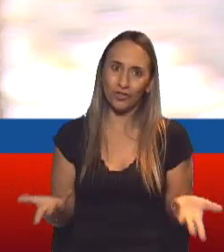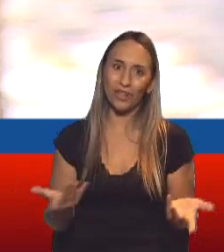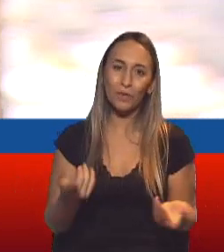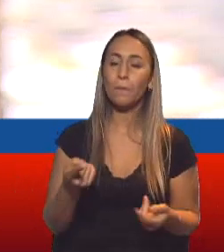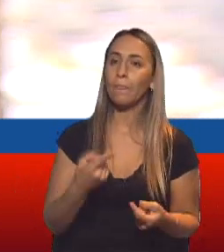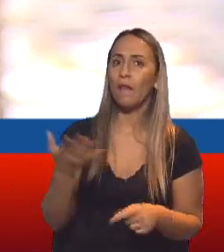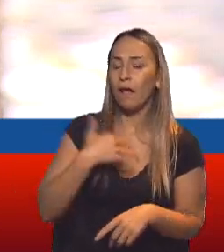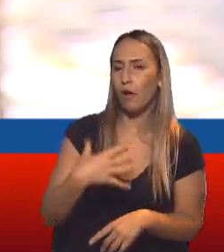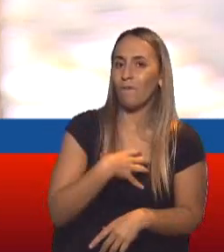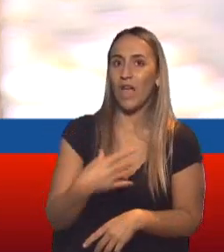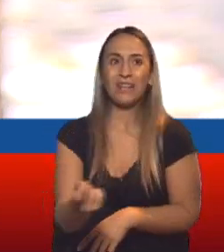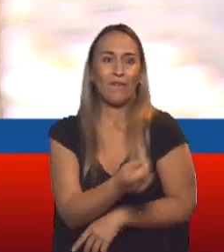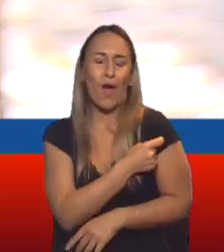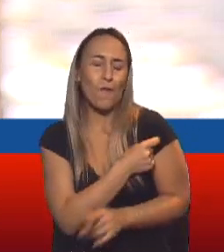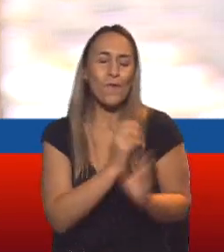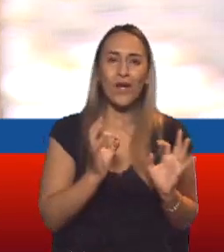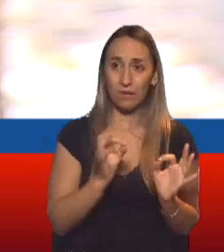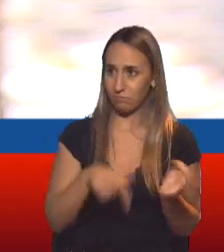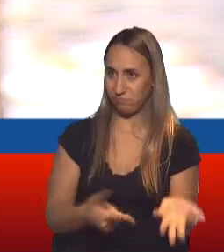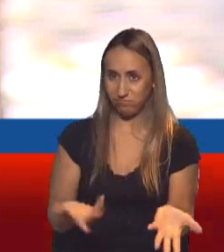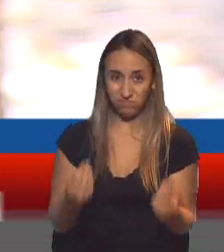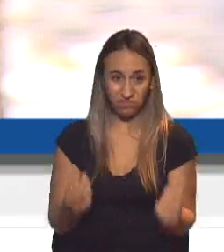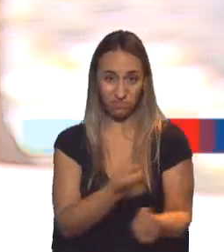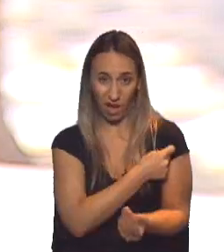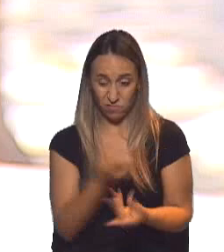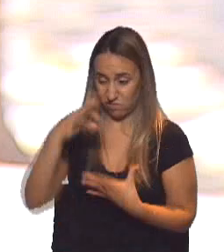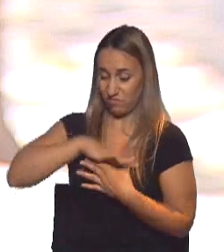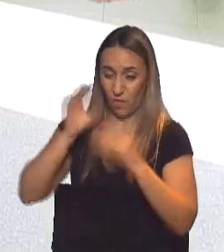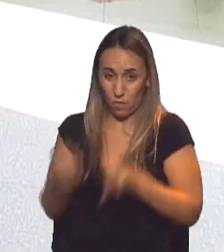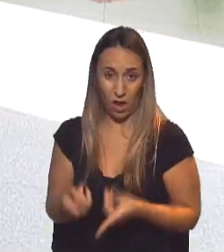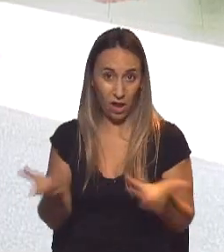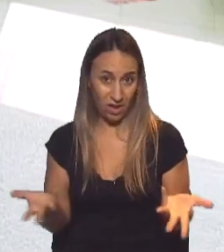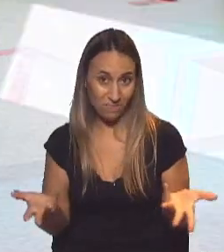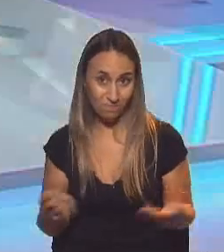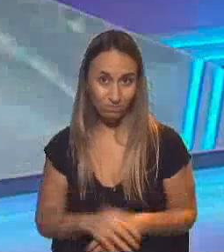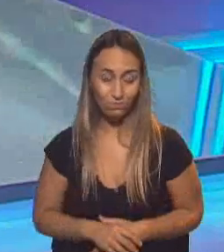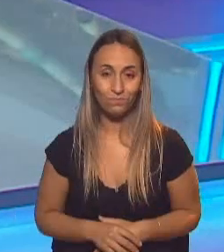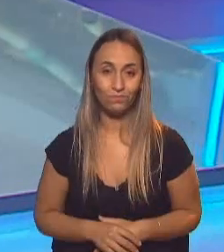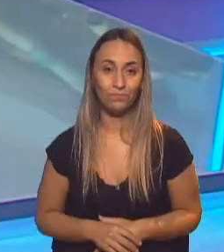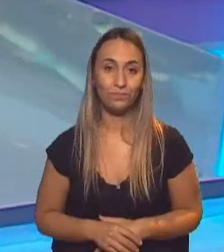la vacunación no son precisamente exactas para lo que funciona la vacuna concretamente.